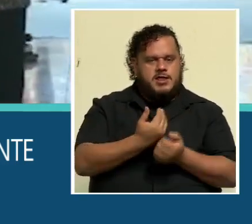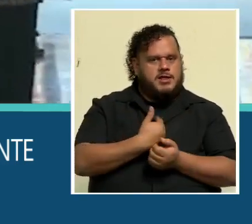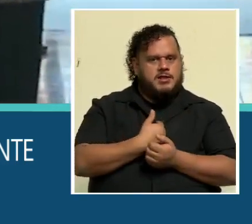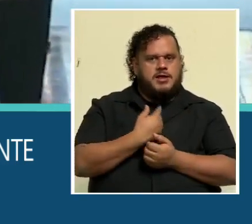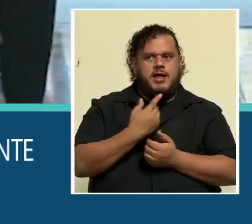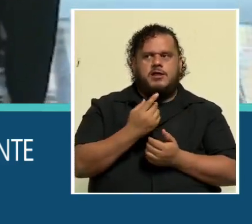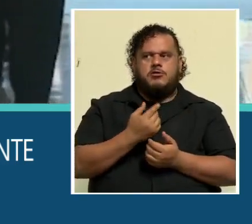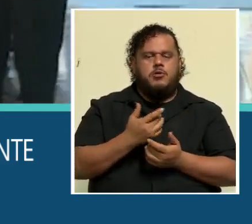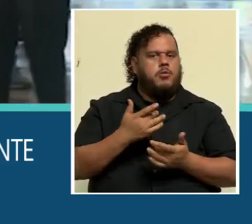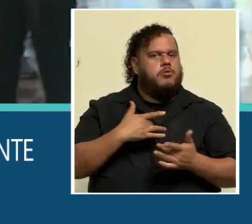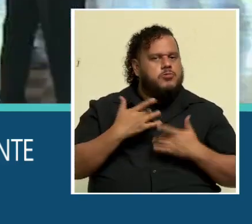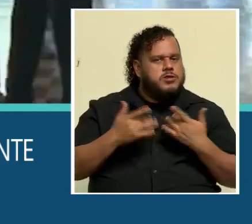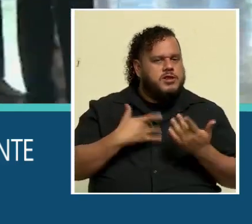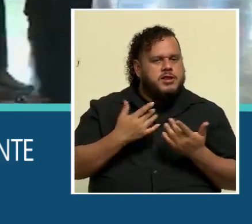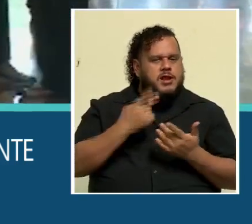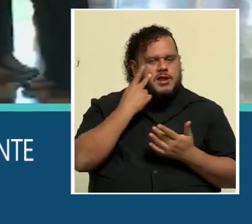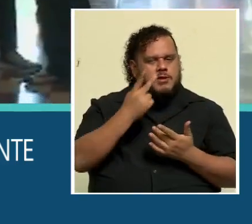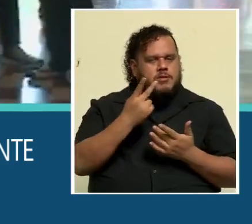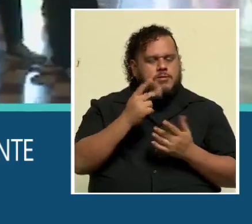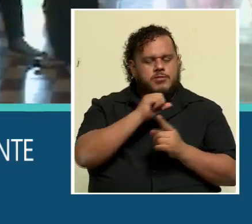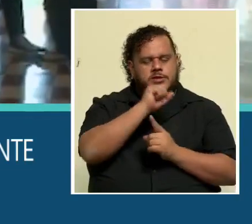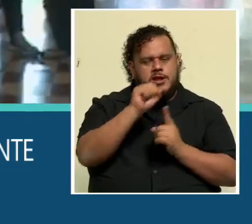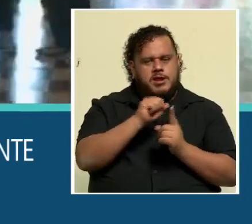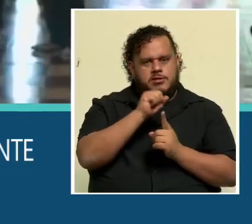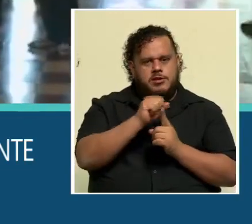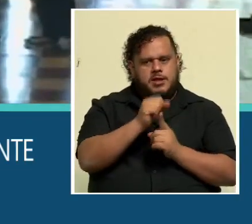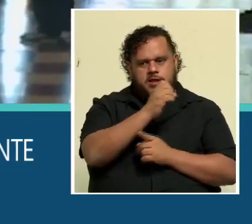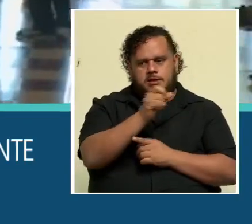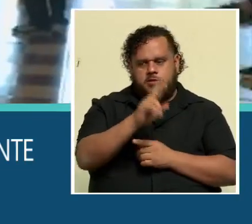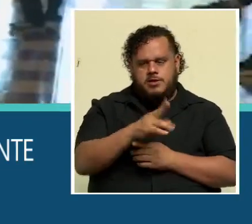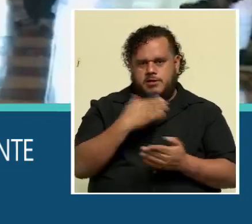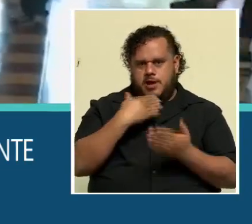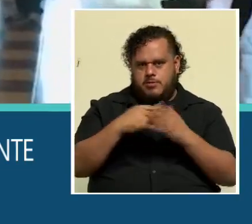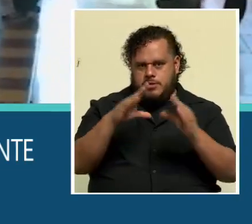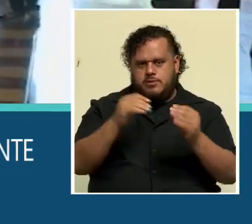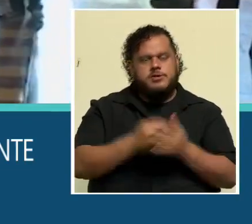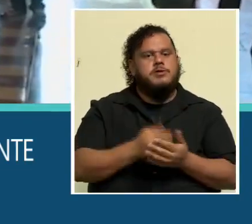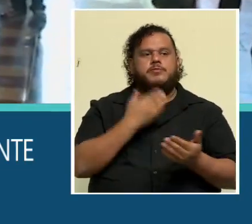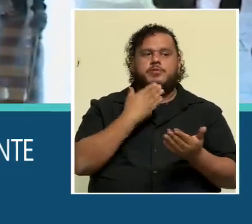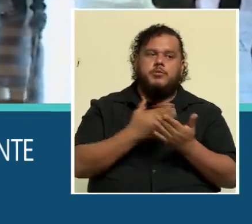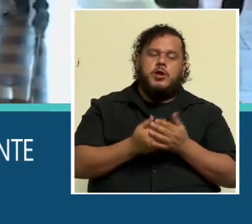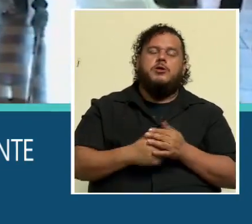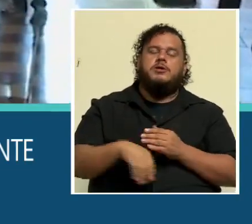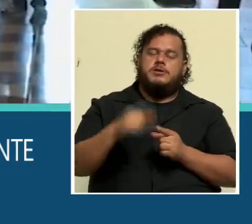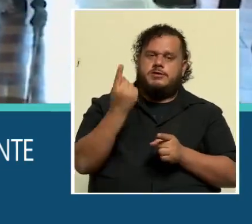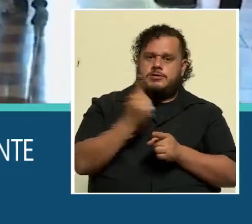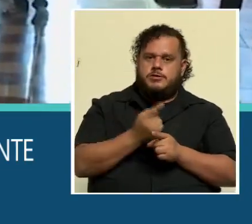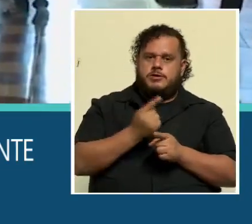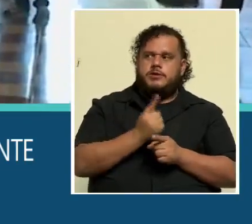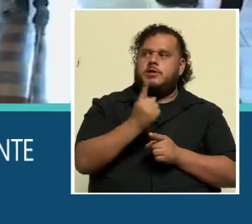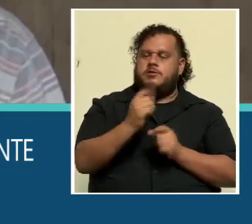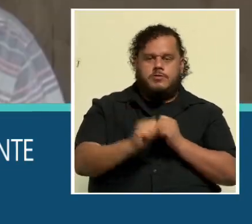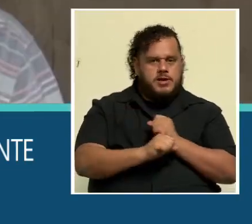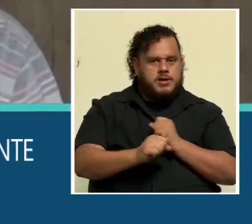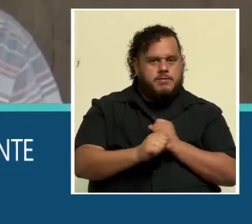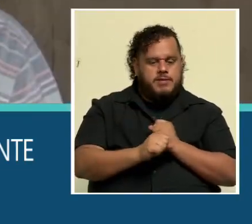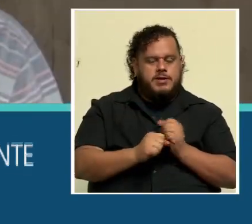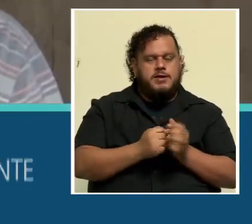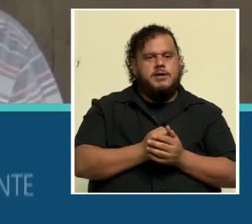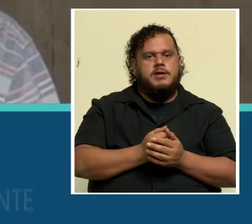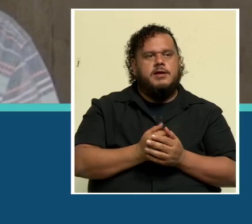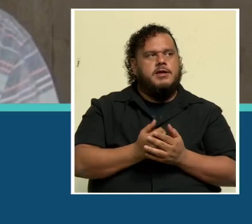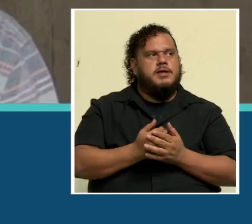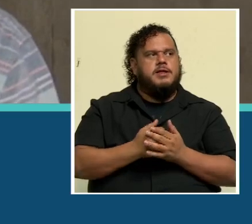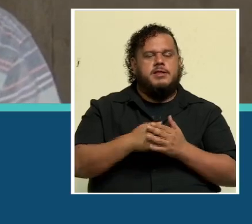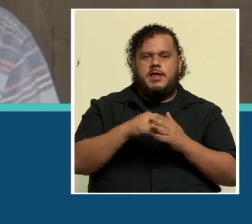un sentir que vemos en la sociedad costarricense. Buenas noches, don Ronald. Buenas noches, pues efectivamente es una campaña que está en